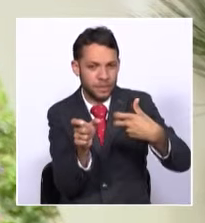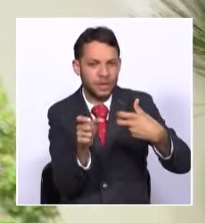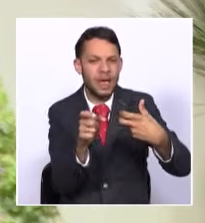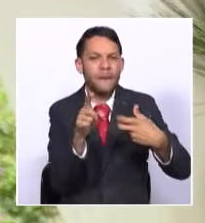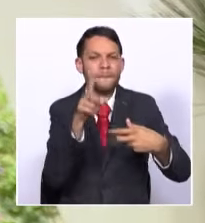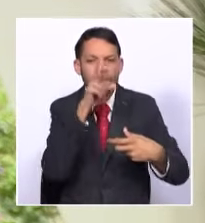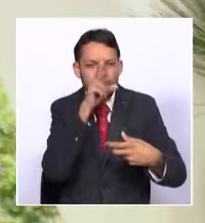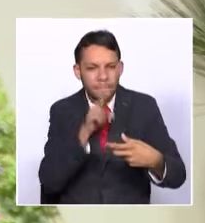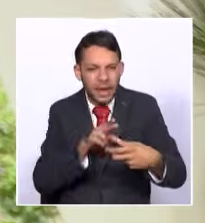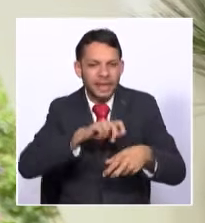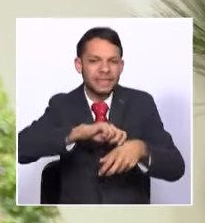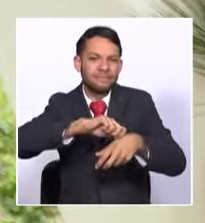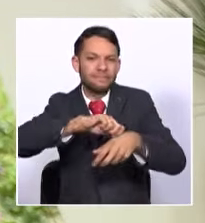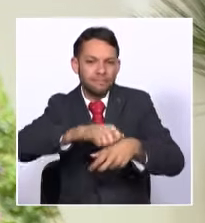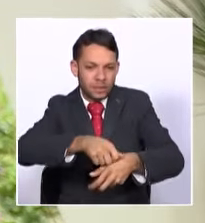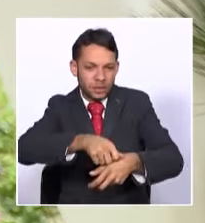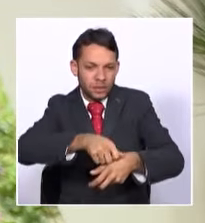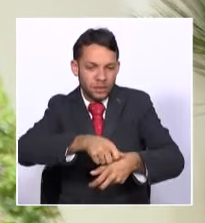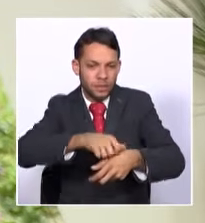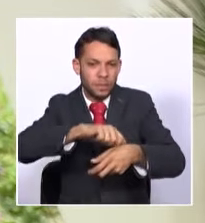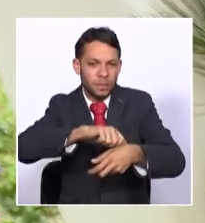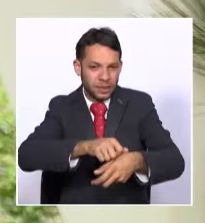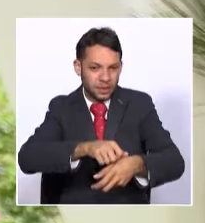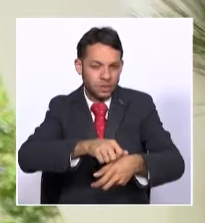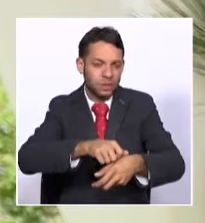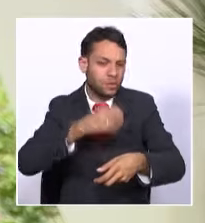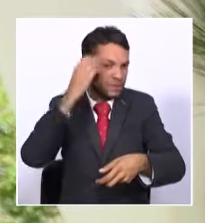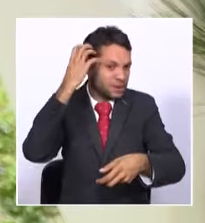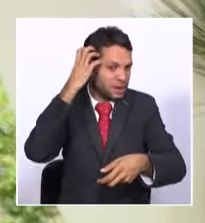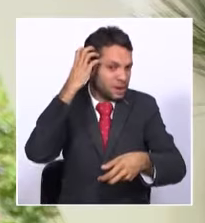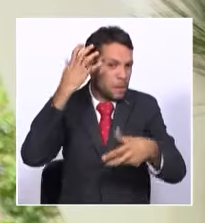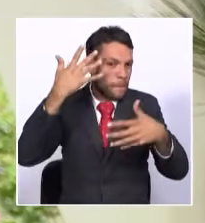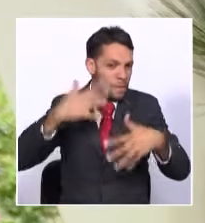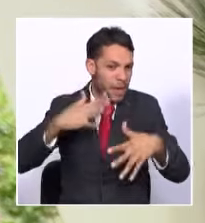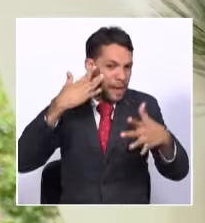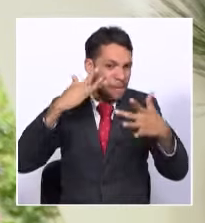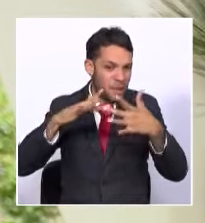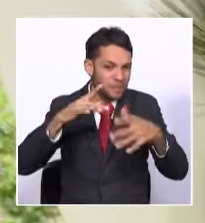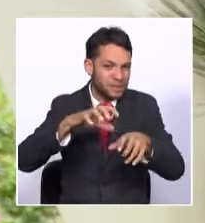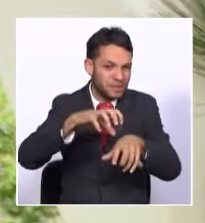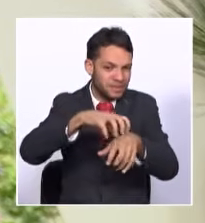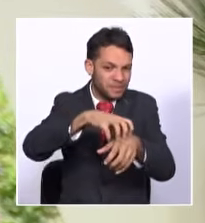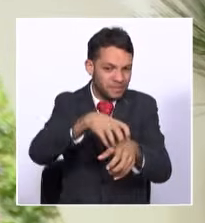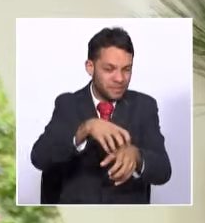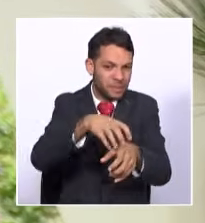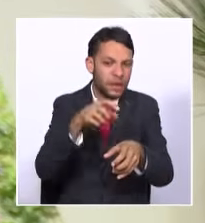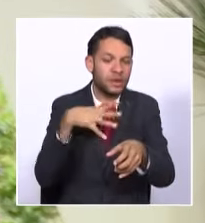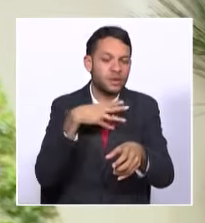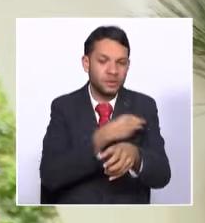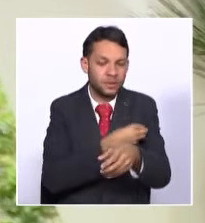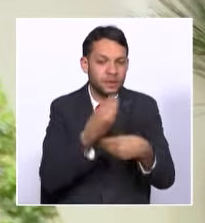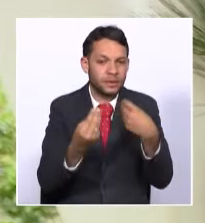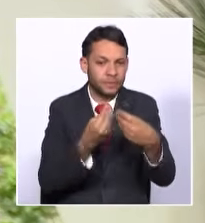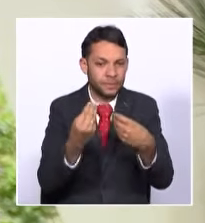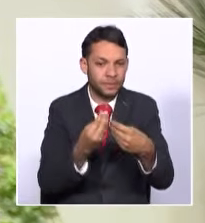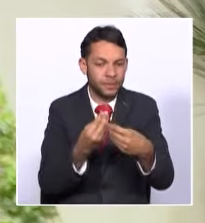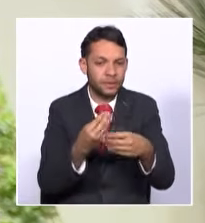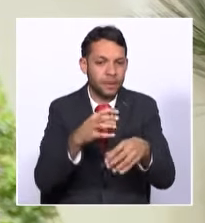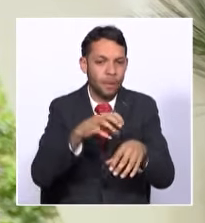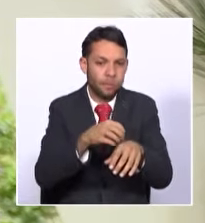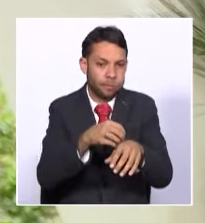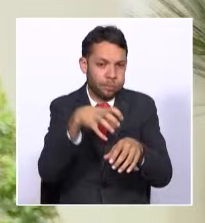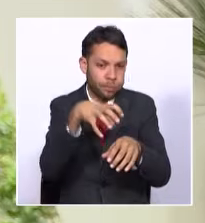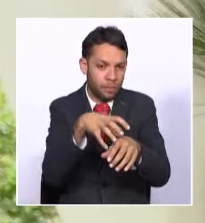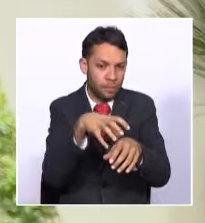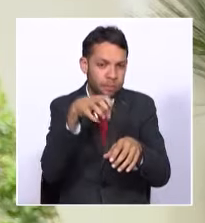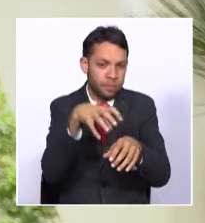nervio y es lo que hace realmente generar el dolor. Entonces, ¿qué debemos hacer? Bajar la inflamación,